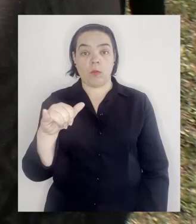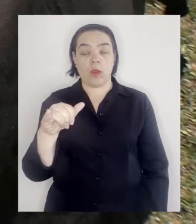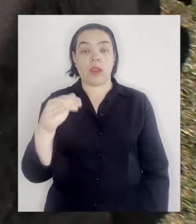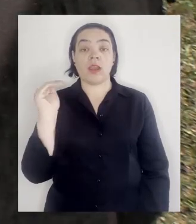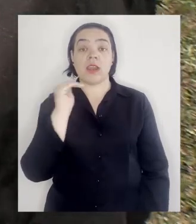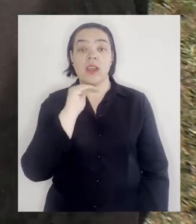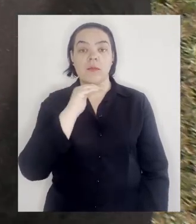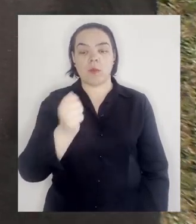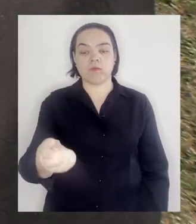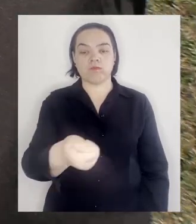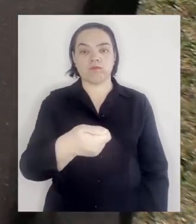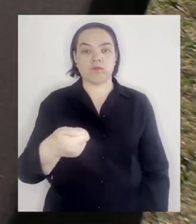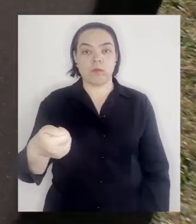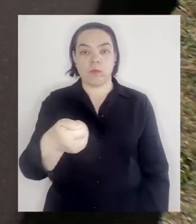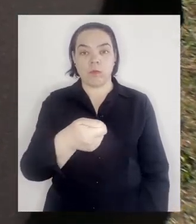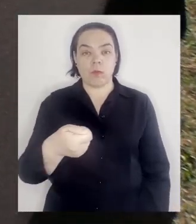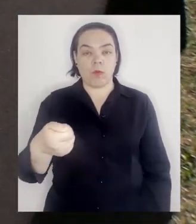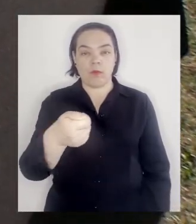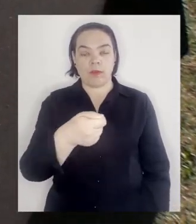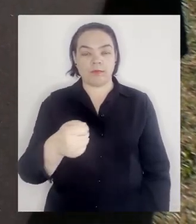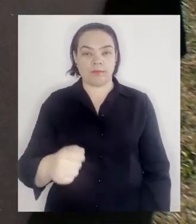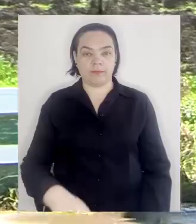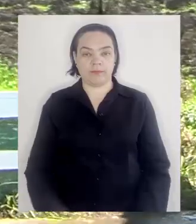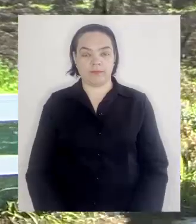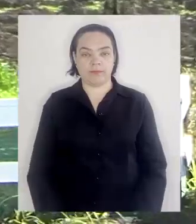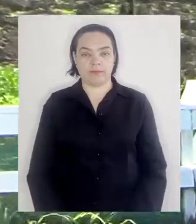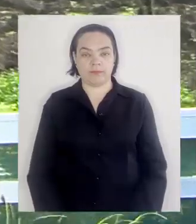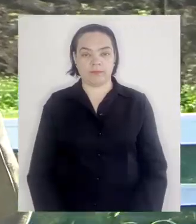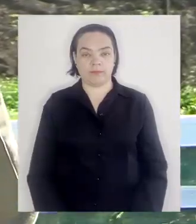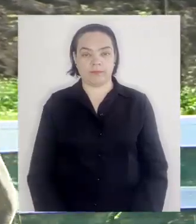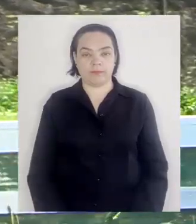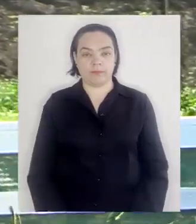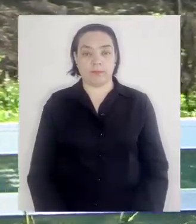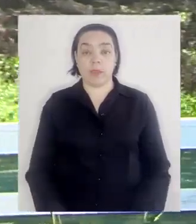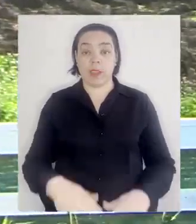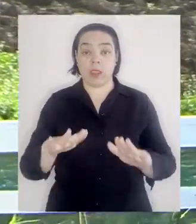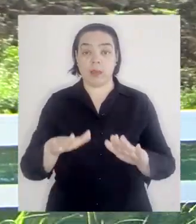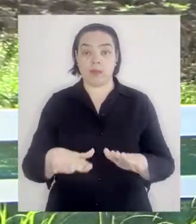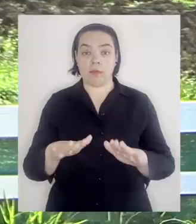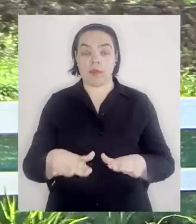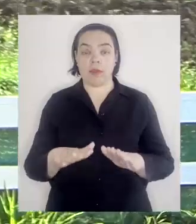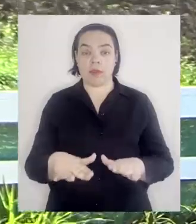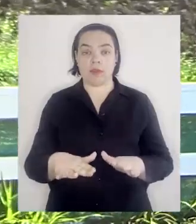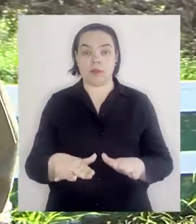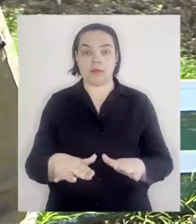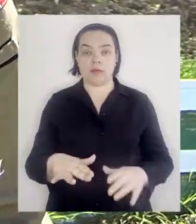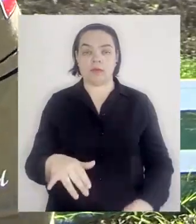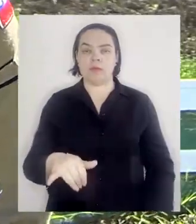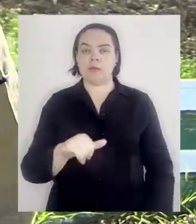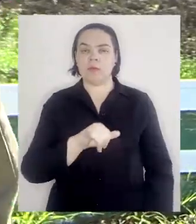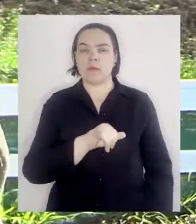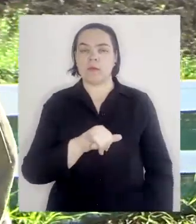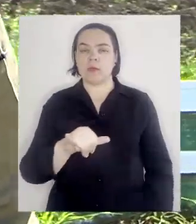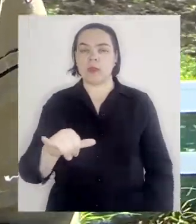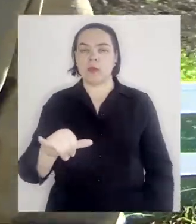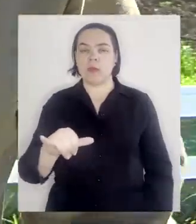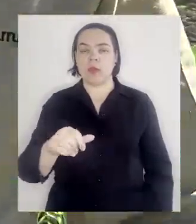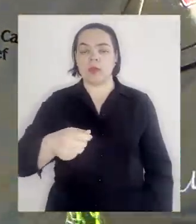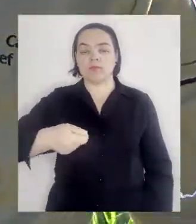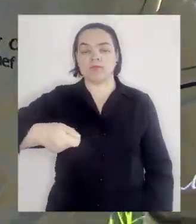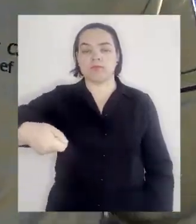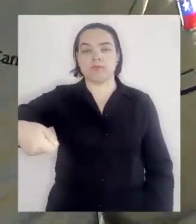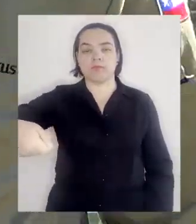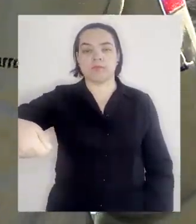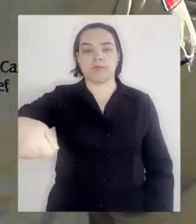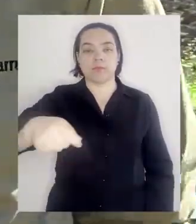moverlo. Exactamente, okay. Por llenar bien la panqueque. Espero que se cocie un poquito. Después tú me voy a hacer. Por la orilla,